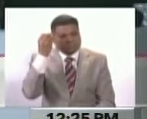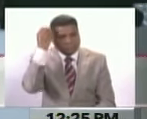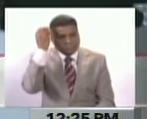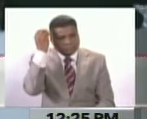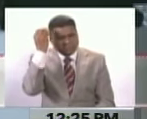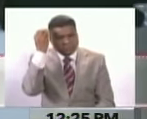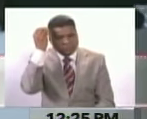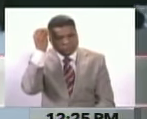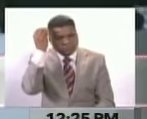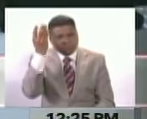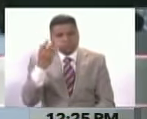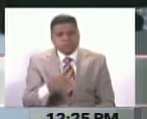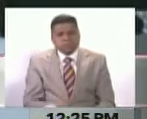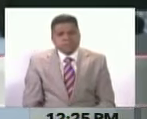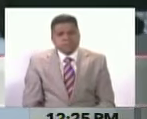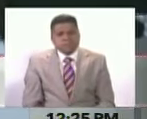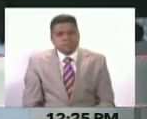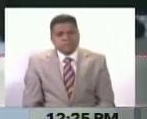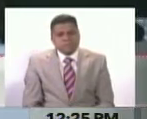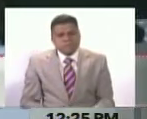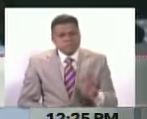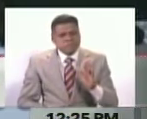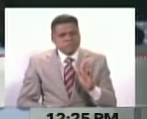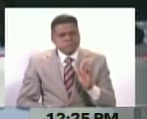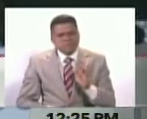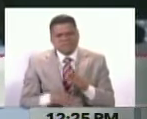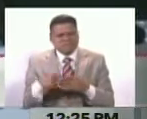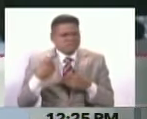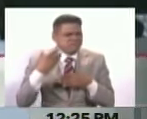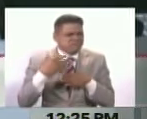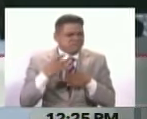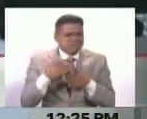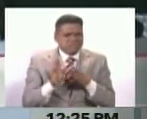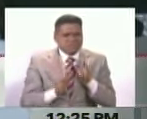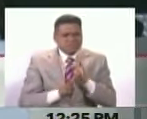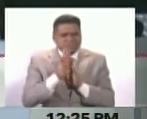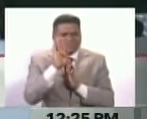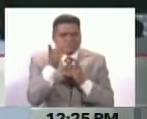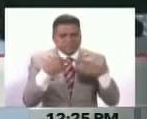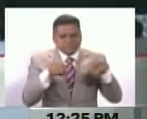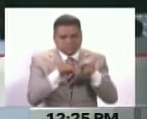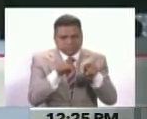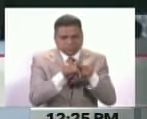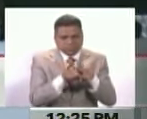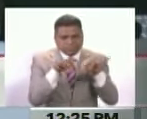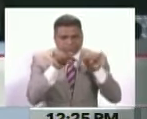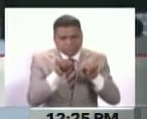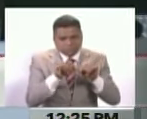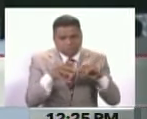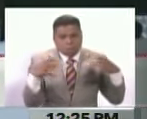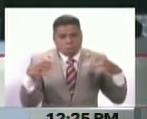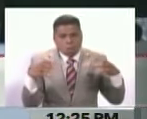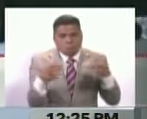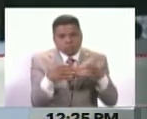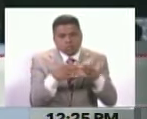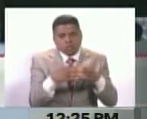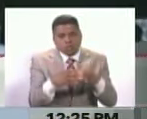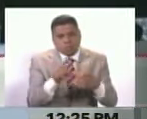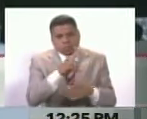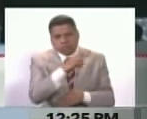más allá de esos consensos que me parece que son el mínimo sobre el cual se construye el movimiento no alineado del siglo